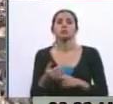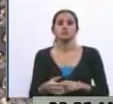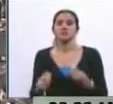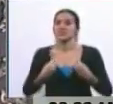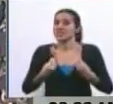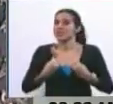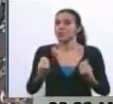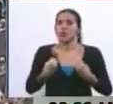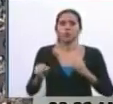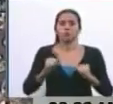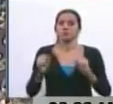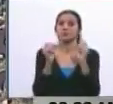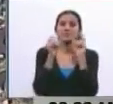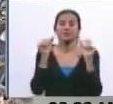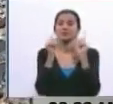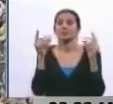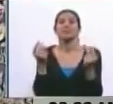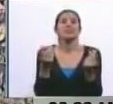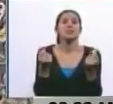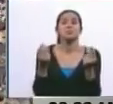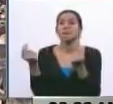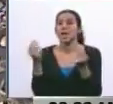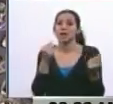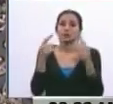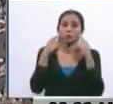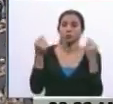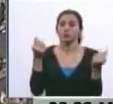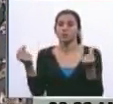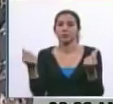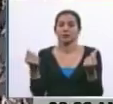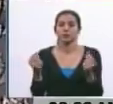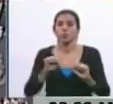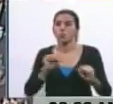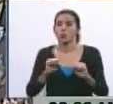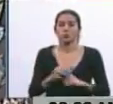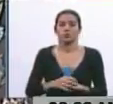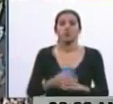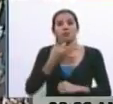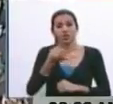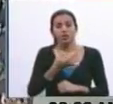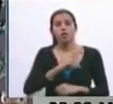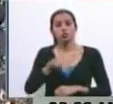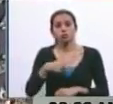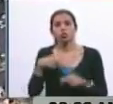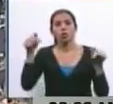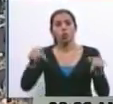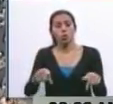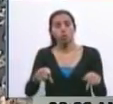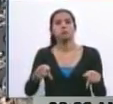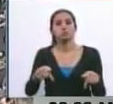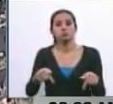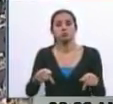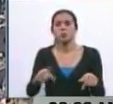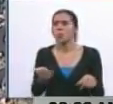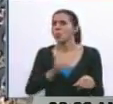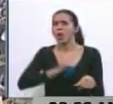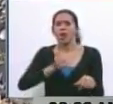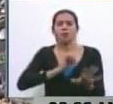que nunca, más despierto que nunca, más movilizado que nunca, de verdad. Nosotros hoy en día